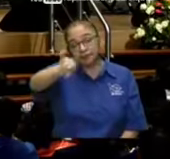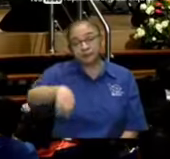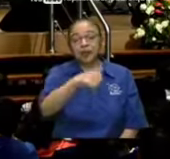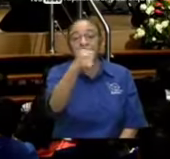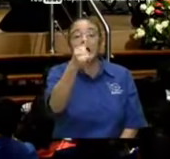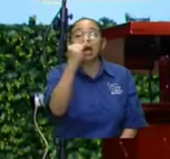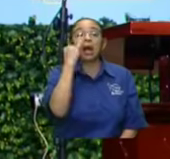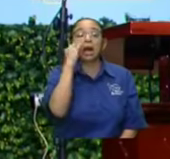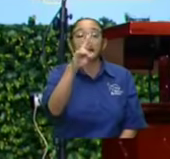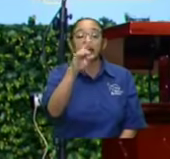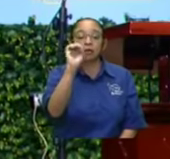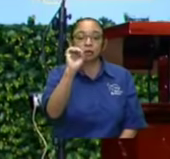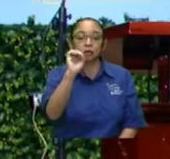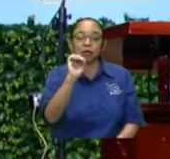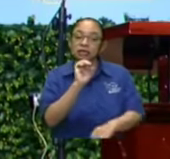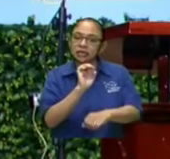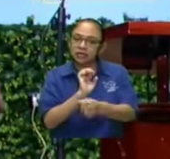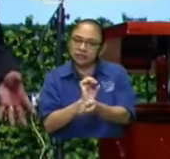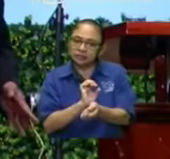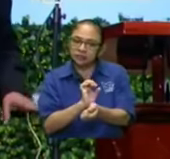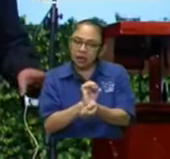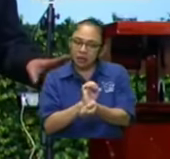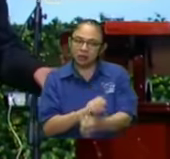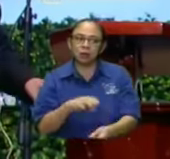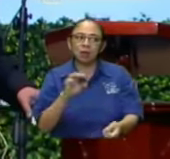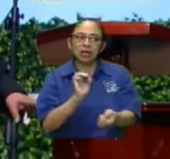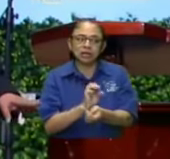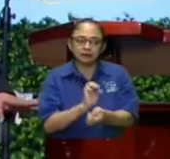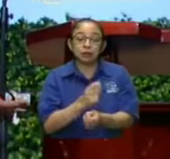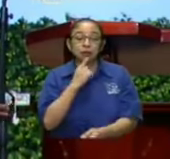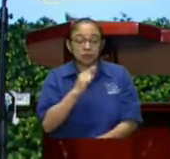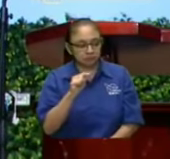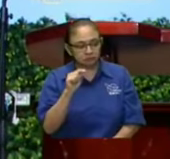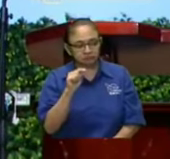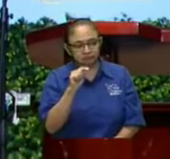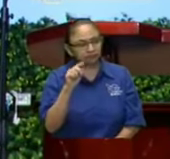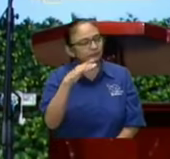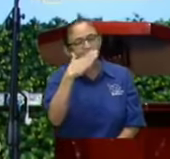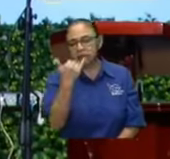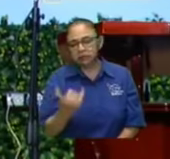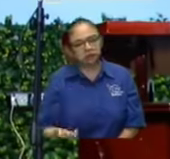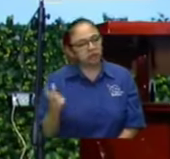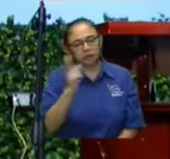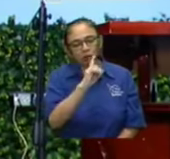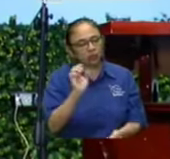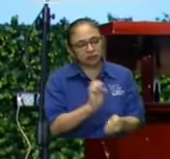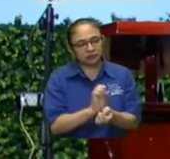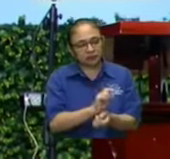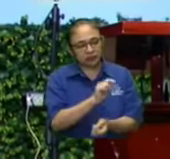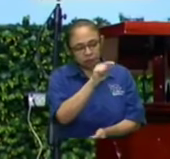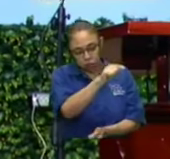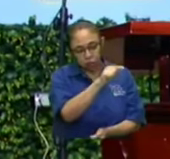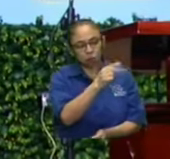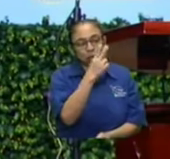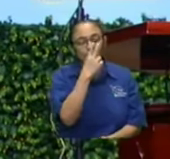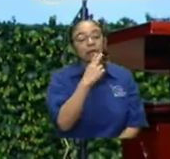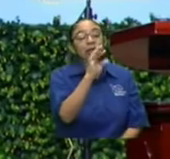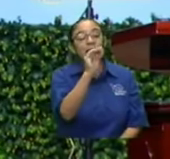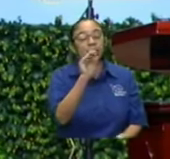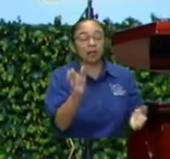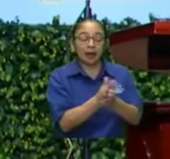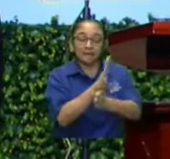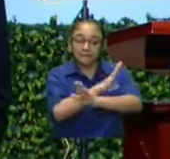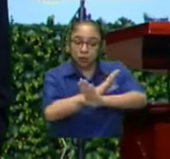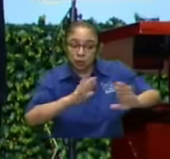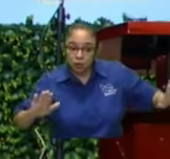Esperando. Y le llegan a decir, mira, ya no esperes. Se murió tu hija. Y en ese momento el Señor le